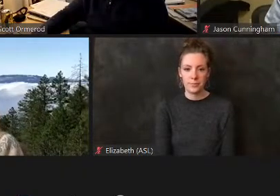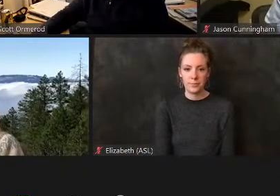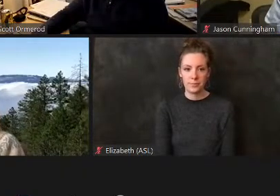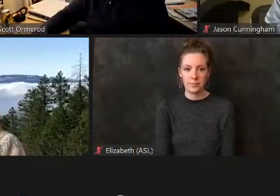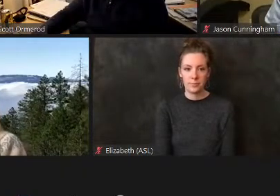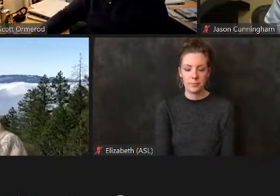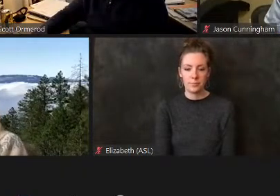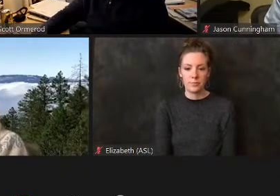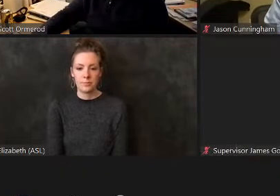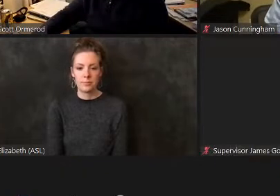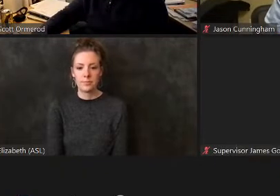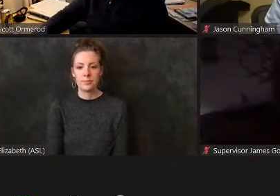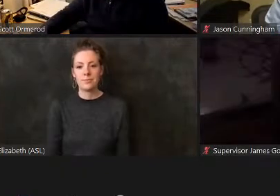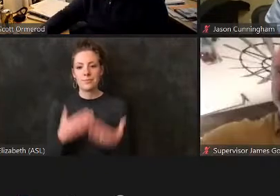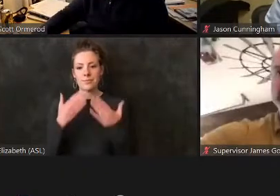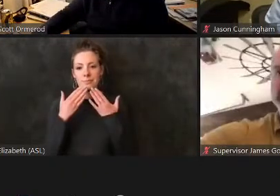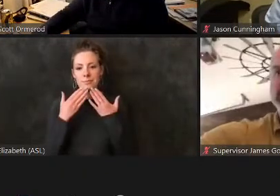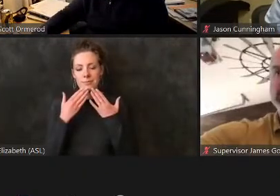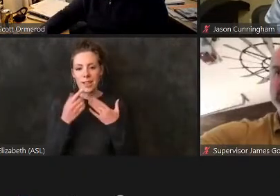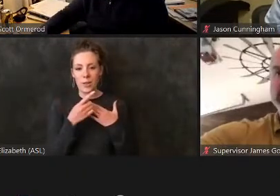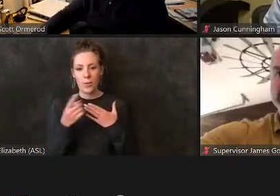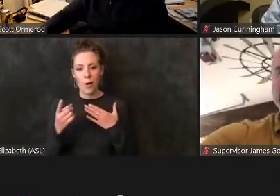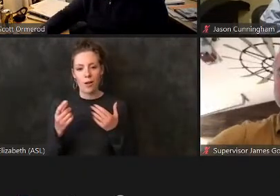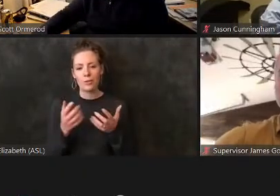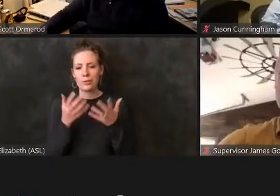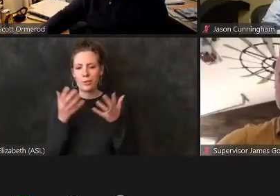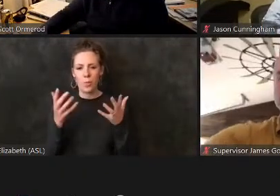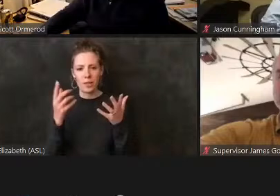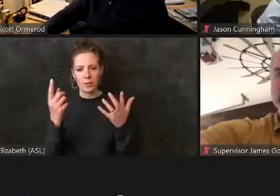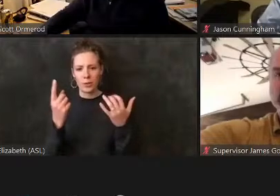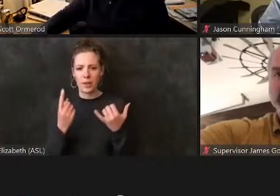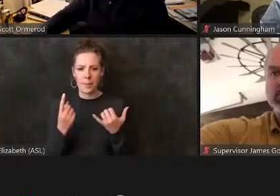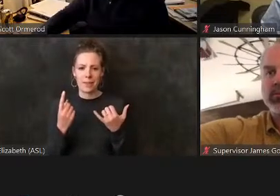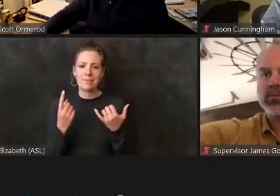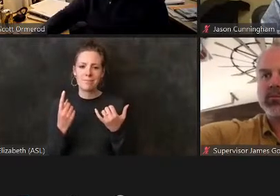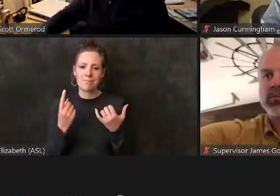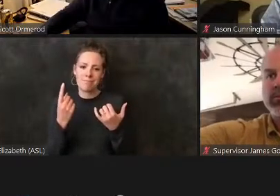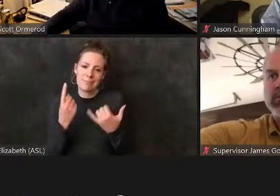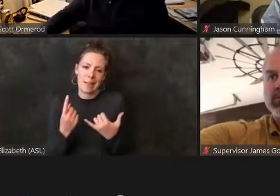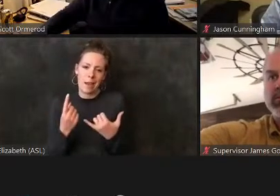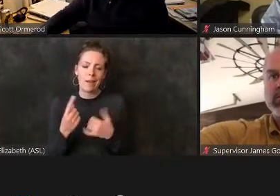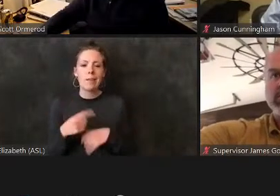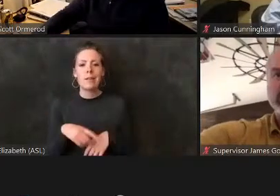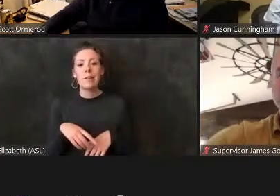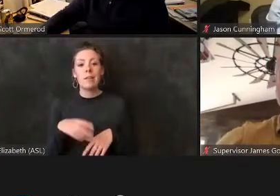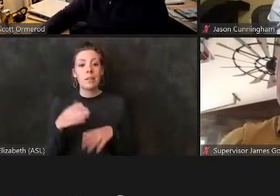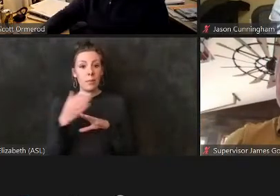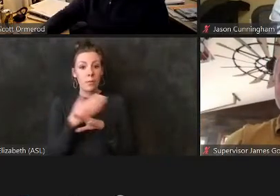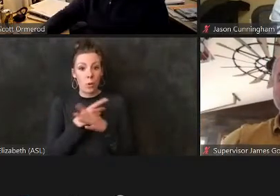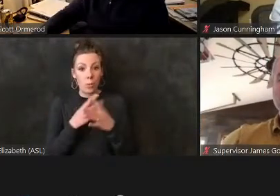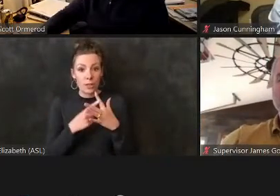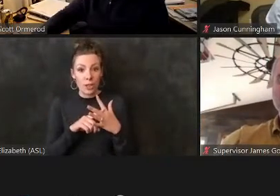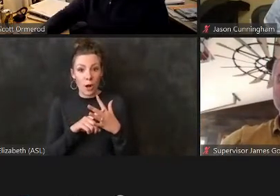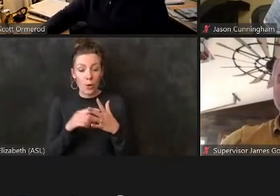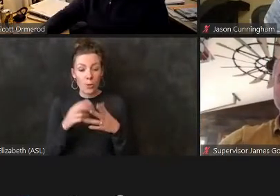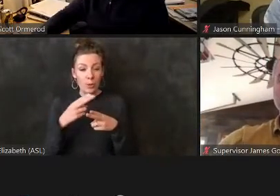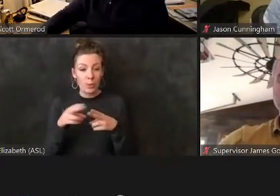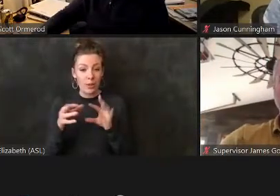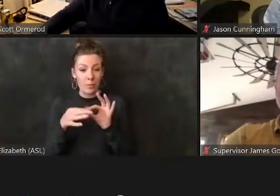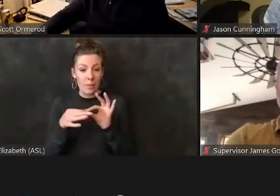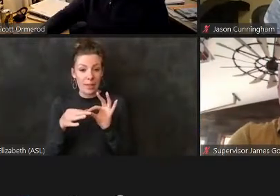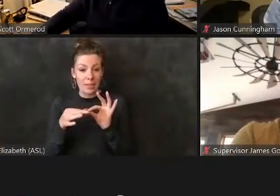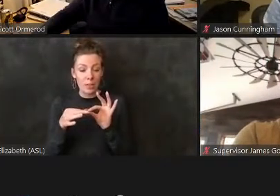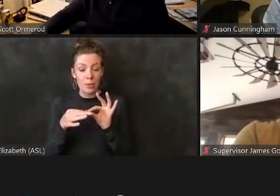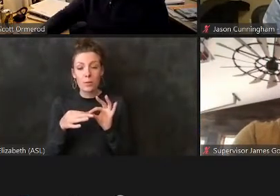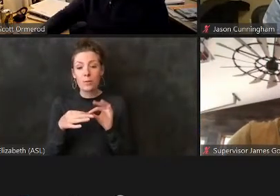Thank you. And thank you all so much for being here. Gracias a todos por estar aquí ahora. Antes de que empecemos, queremos empezar con un mensaje